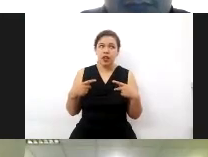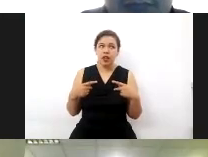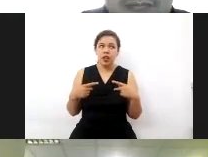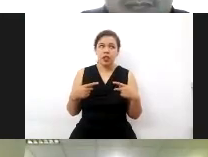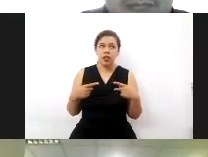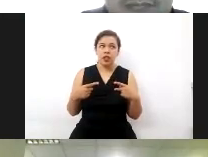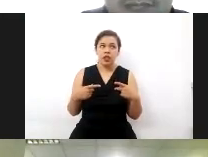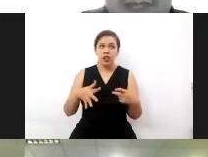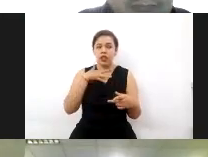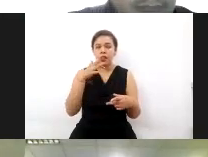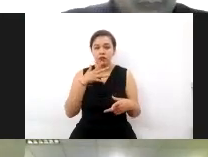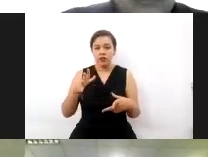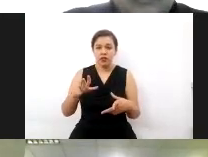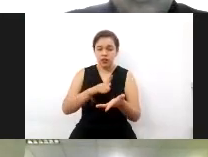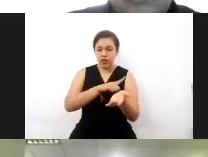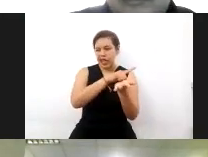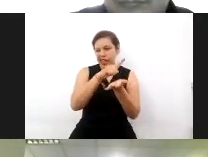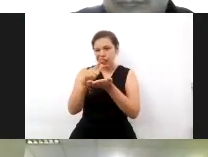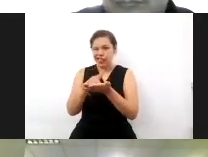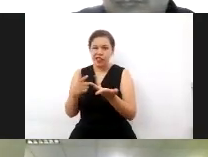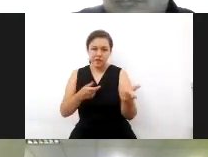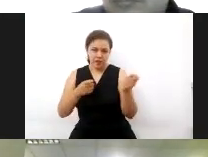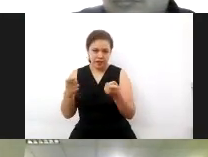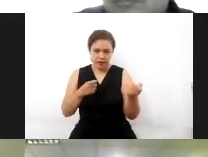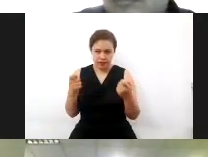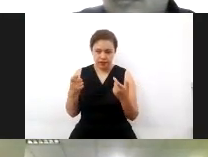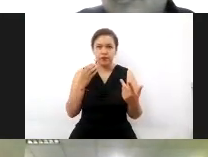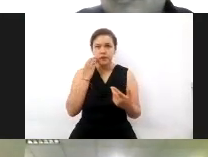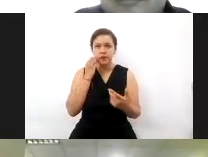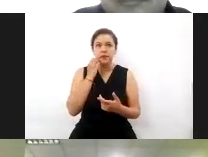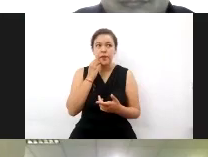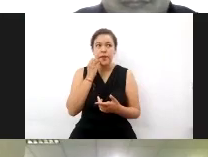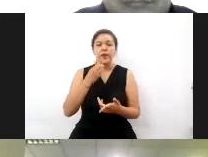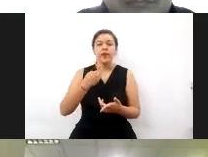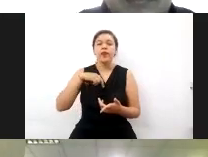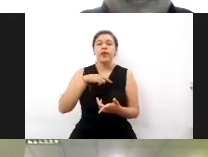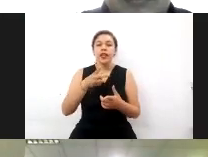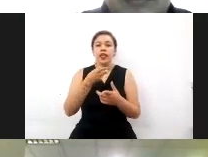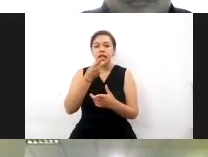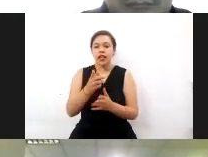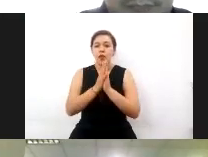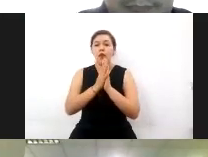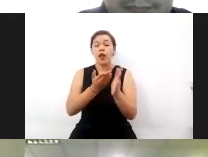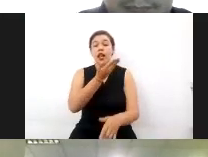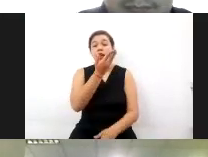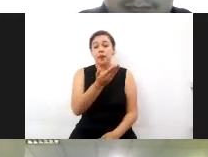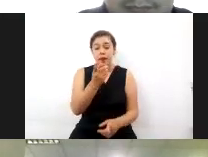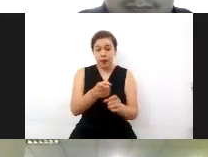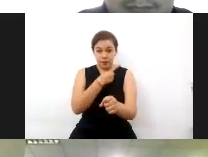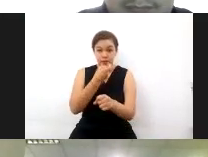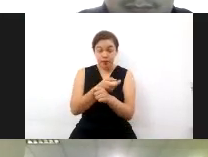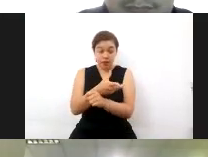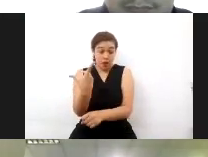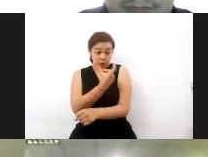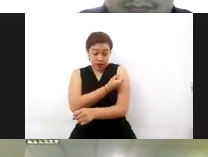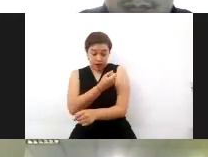¿no? Personas de limpia, en la que se va a mencionar o se les va a pedir primero que estén vacunados y